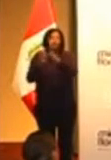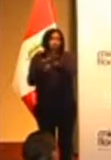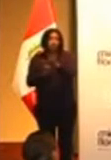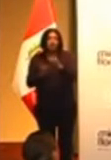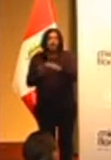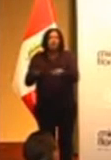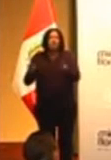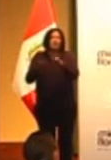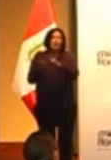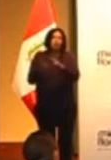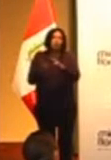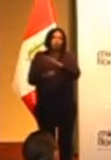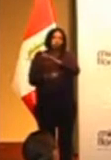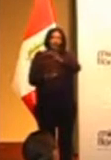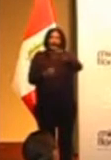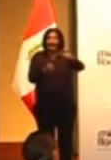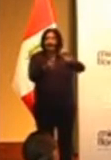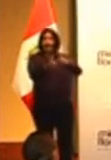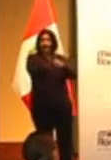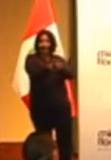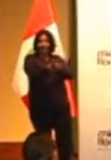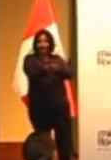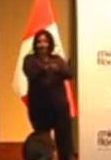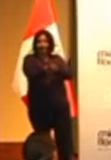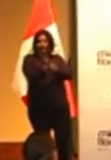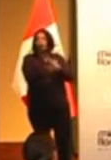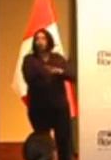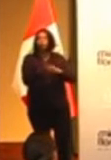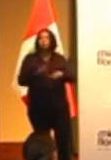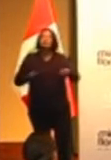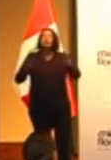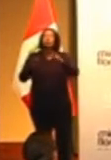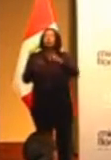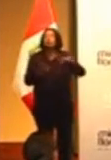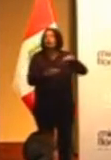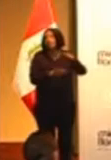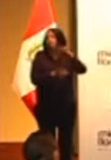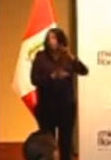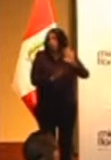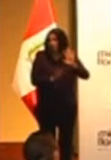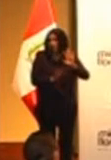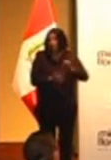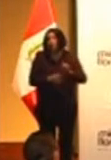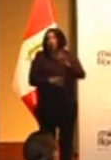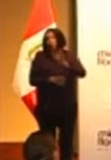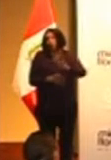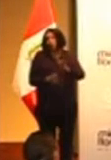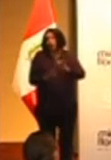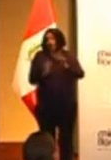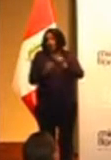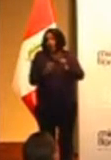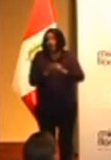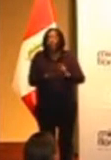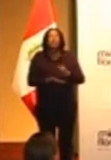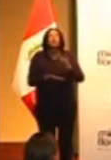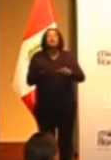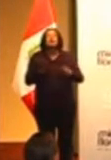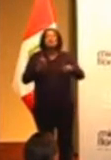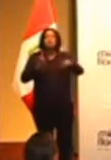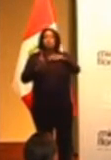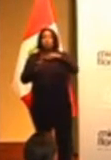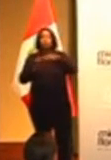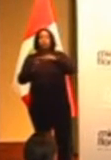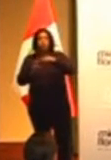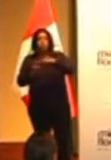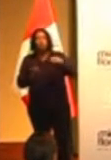el valor que está más atrás todavía es un valor mucho más espiritual, si es que cabe el término, axiológicamente positivo